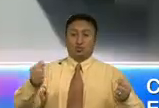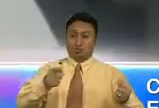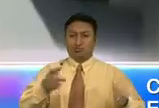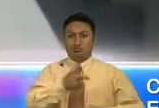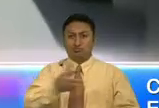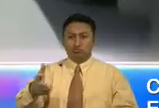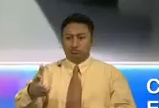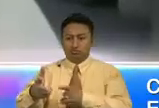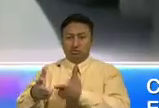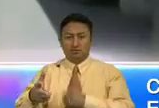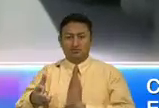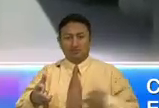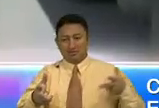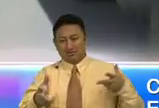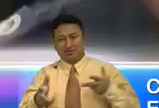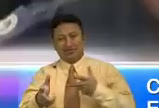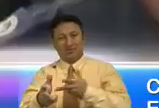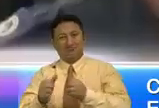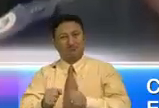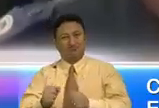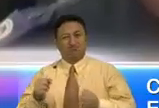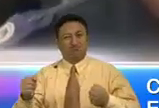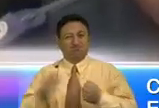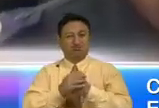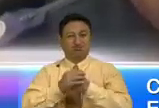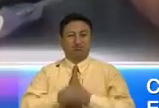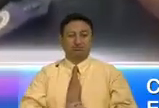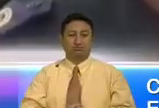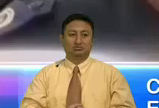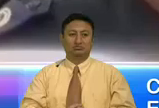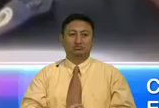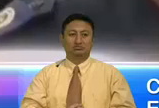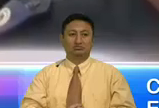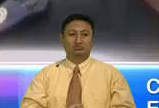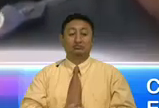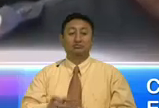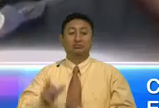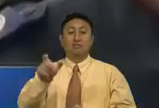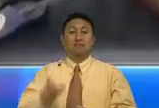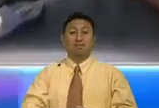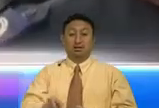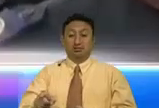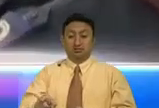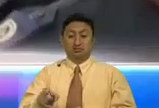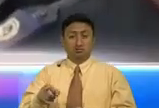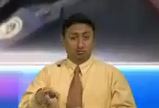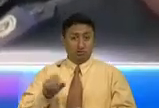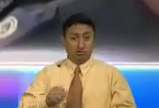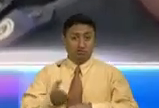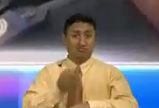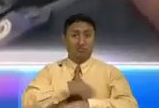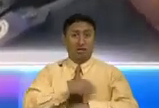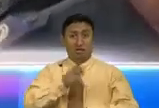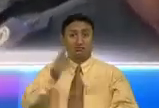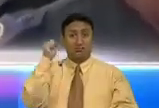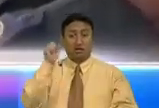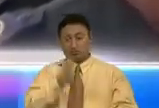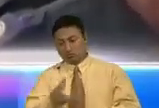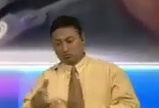a un costado de la vía. El impacto se da entre una volqueta que según moradores está estacionada sobre su costado derecho,